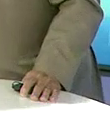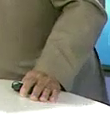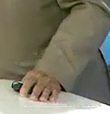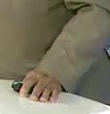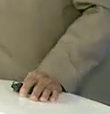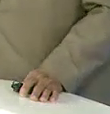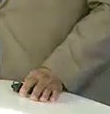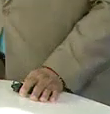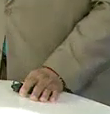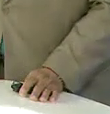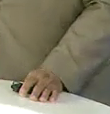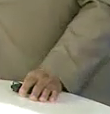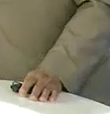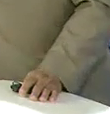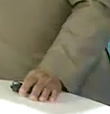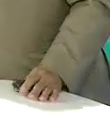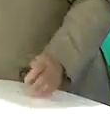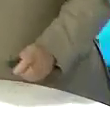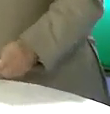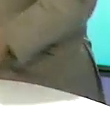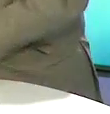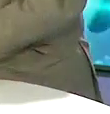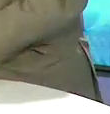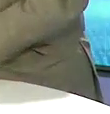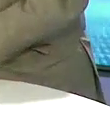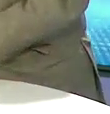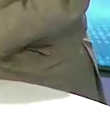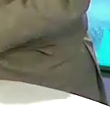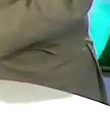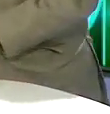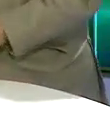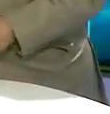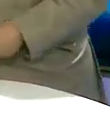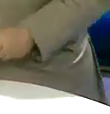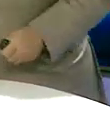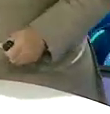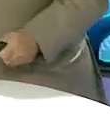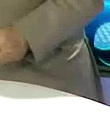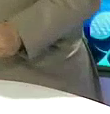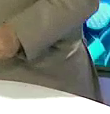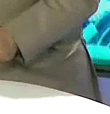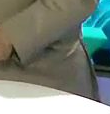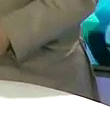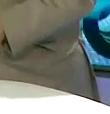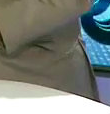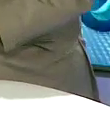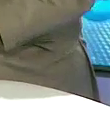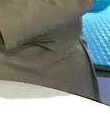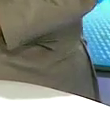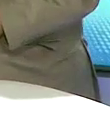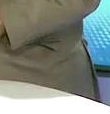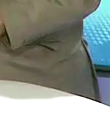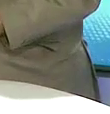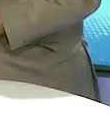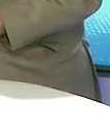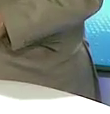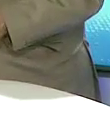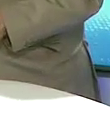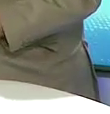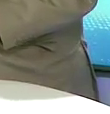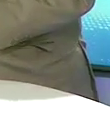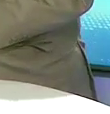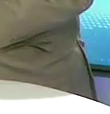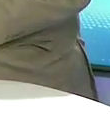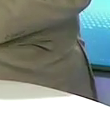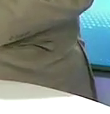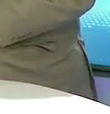huesos una suela de derecho yo voy a aportar en mi familia porque